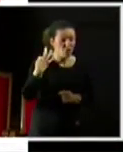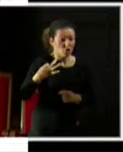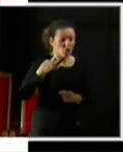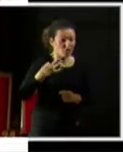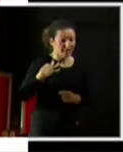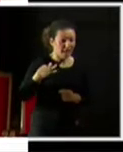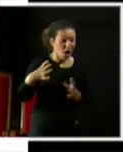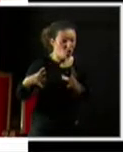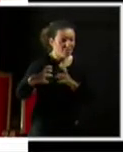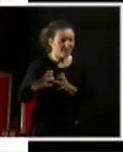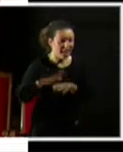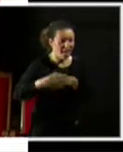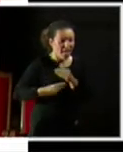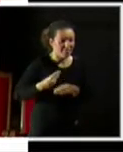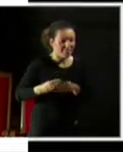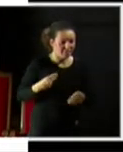concentrada